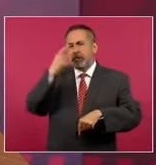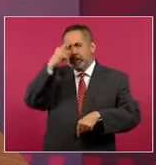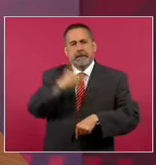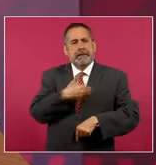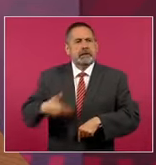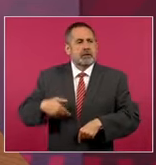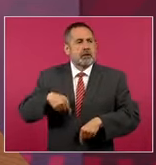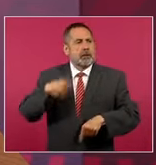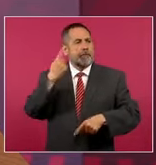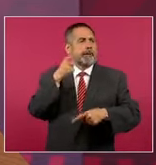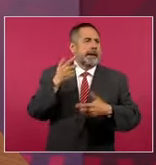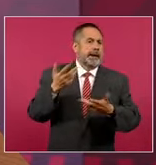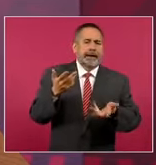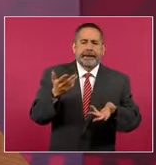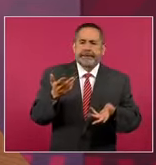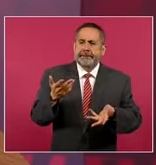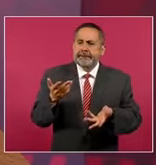para